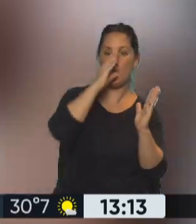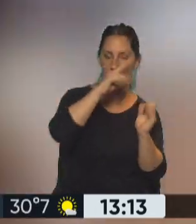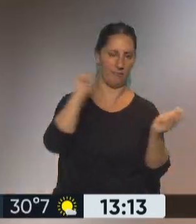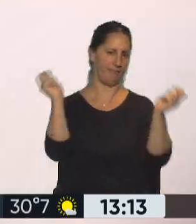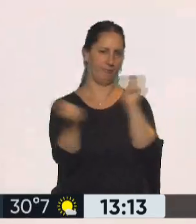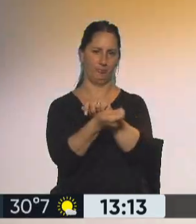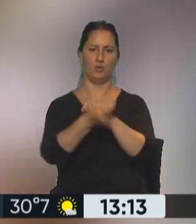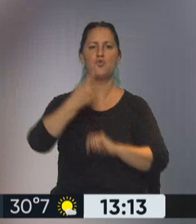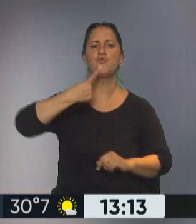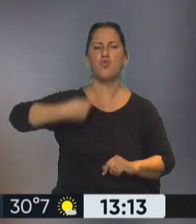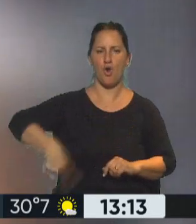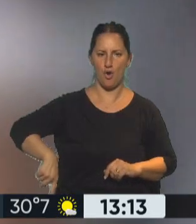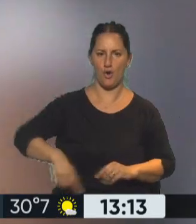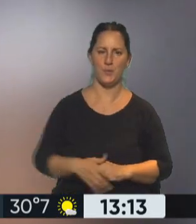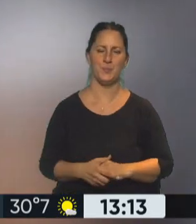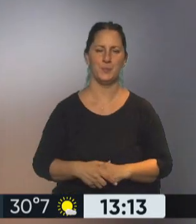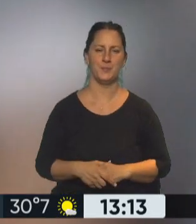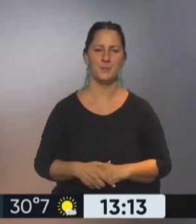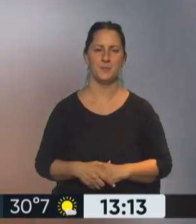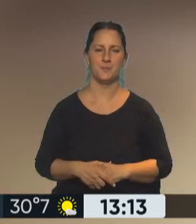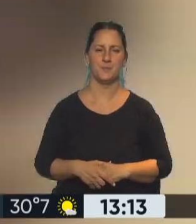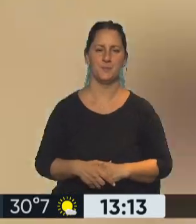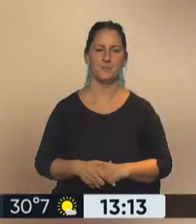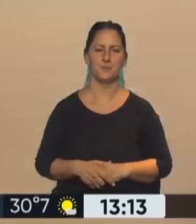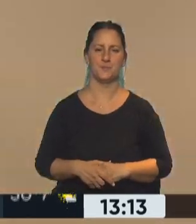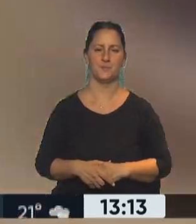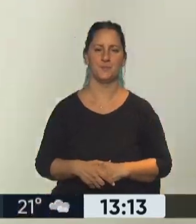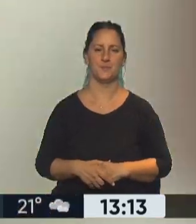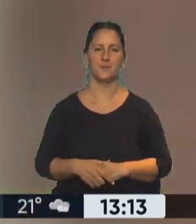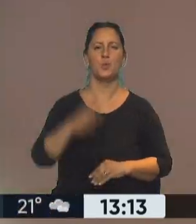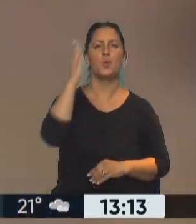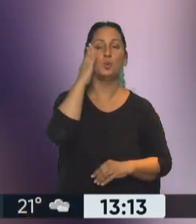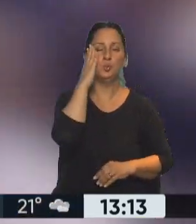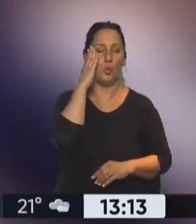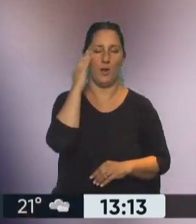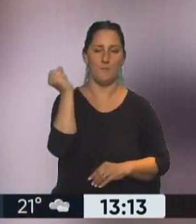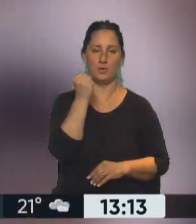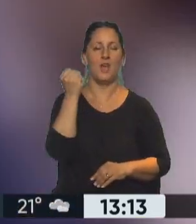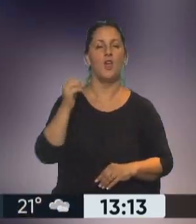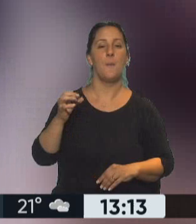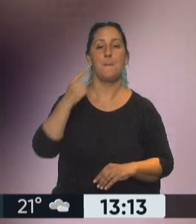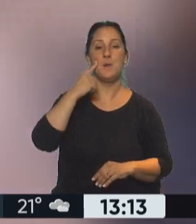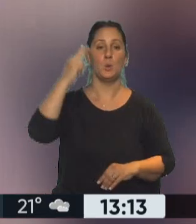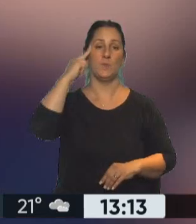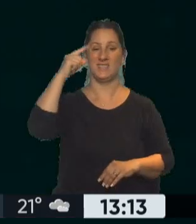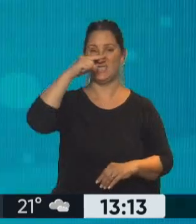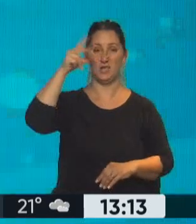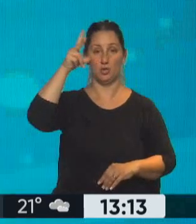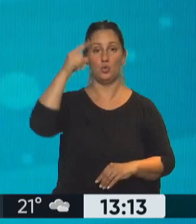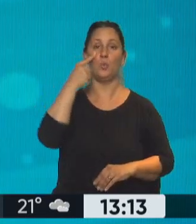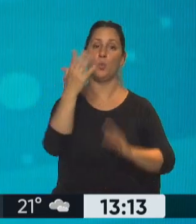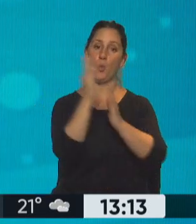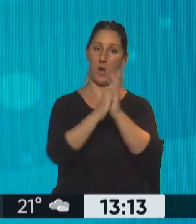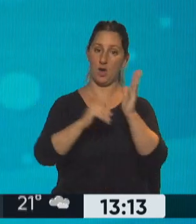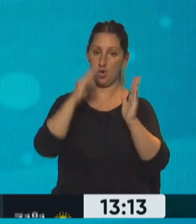y de lo que comenzaba a hacer gran parte de esta interesante todo nosotros en el 78 por ejemplo lo vimos en blanco